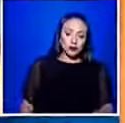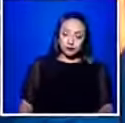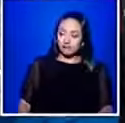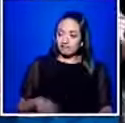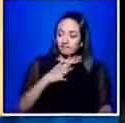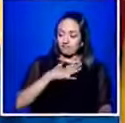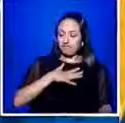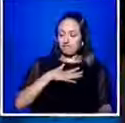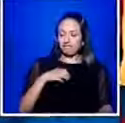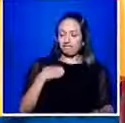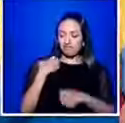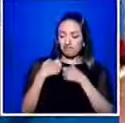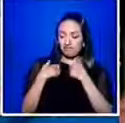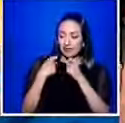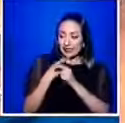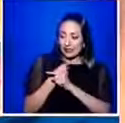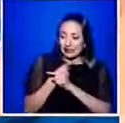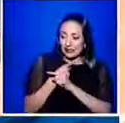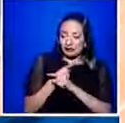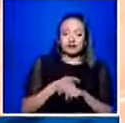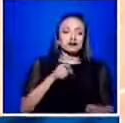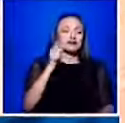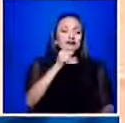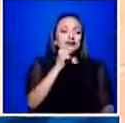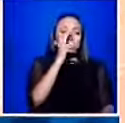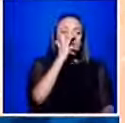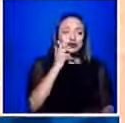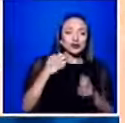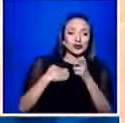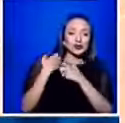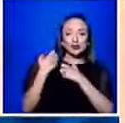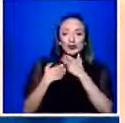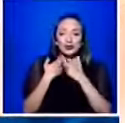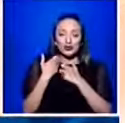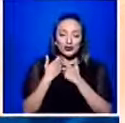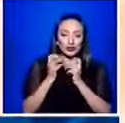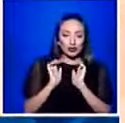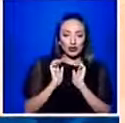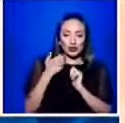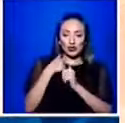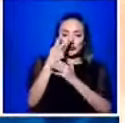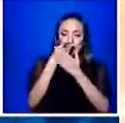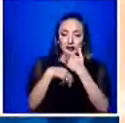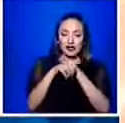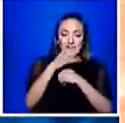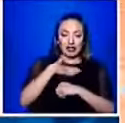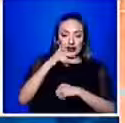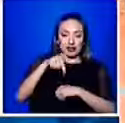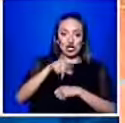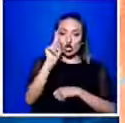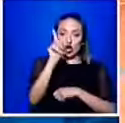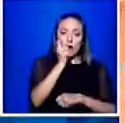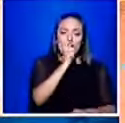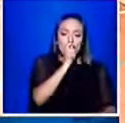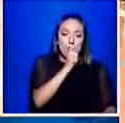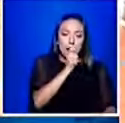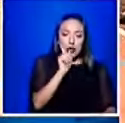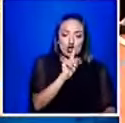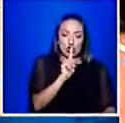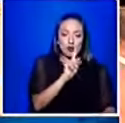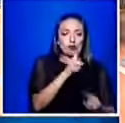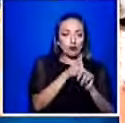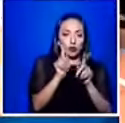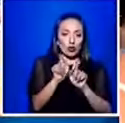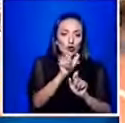este momento, tanto como padres como estudiantes? Sí, sí, sí, es muy, muy emocionante, muy bonito para los chicos, más que todo